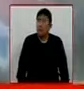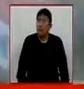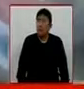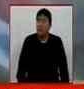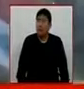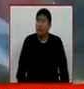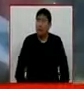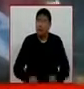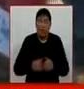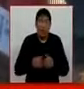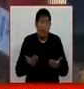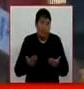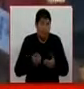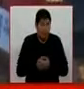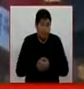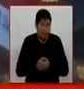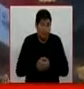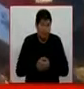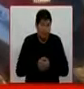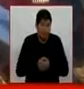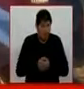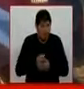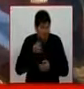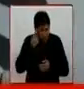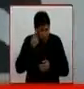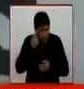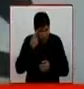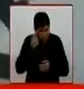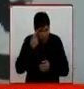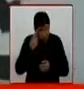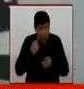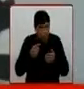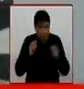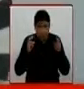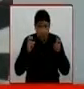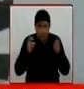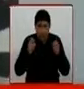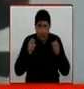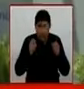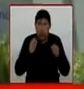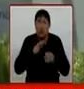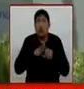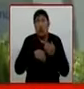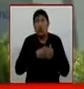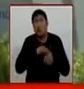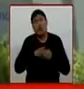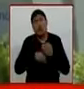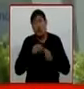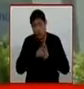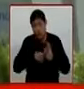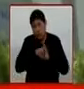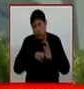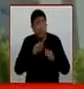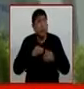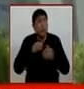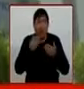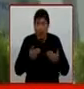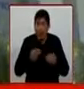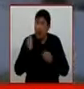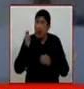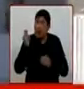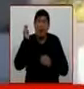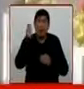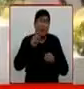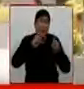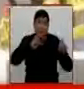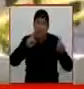Pues vamos a hacer el desdoblamiento con escena de crimen. De todos los videos que hay, se está tomando declaraciones a